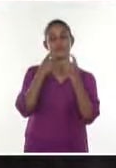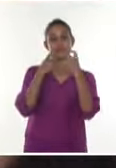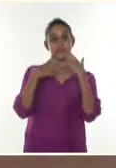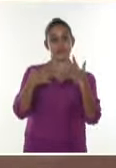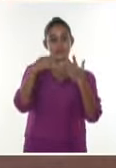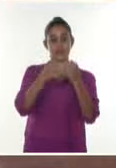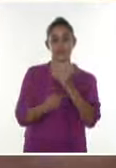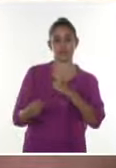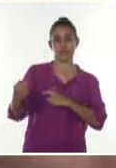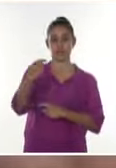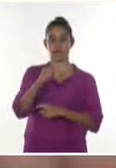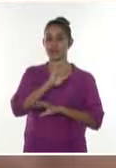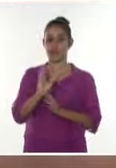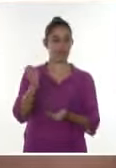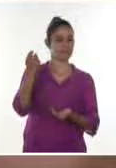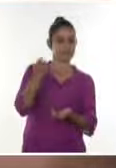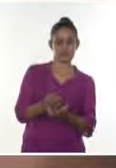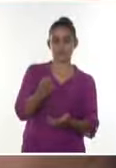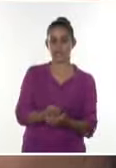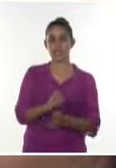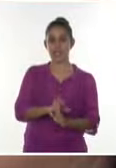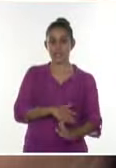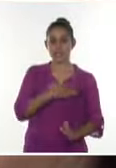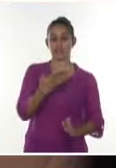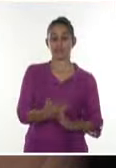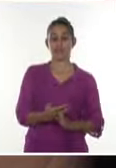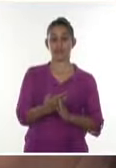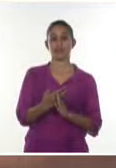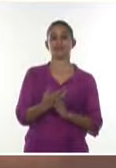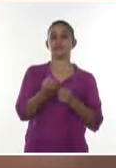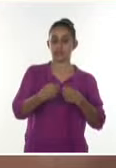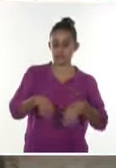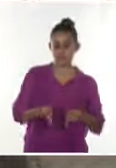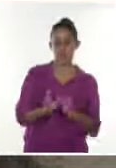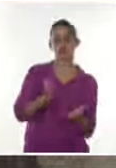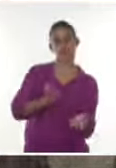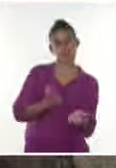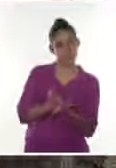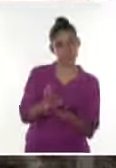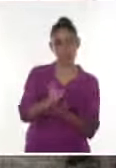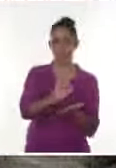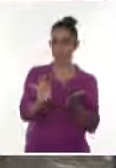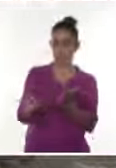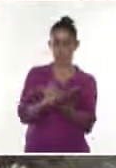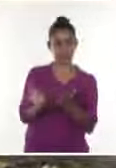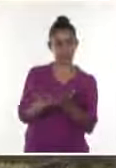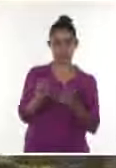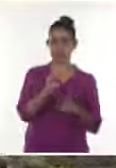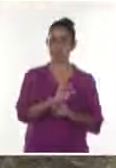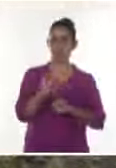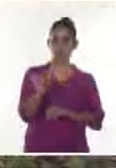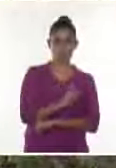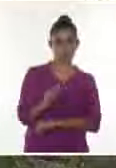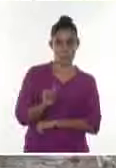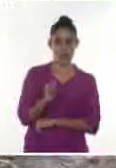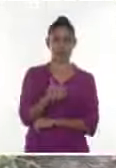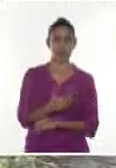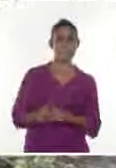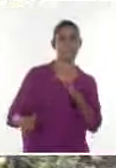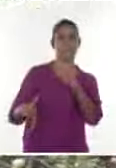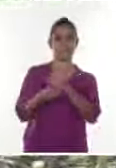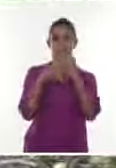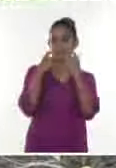salir del bache. De la caña. Y seguimos sembrando arroz. Un ejemplo, comentó el jefe de Estado, de cuánto se puede